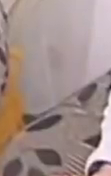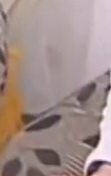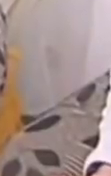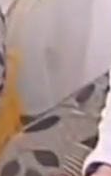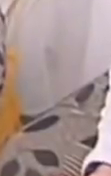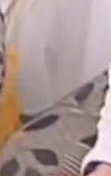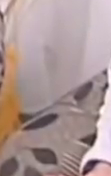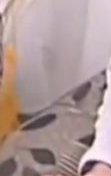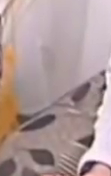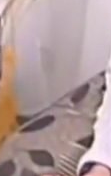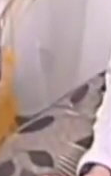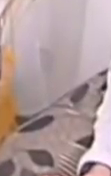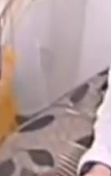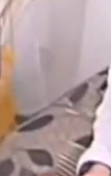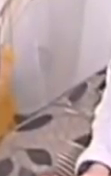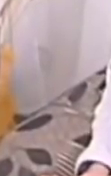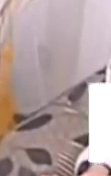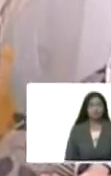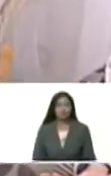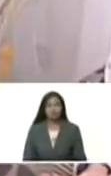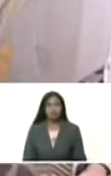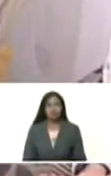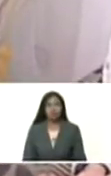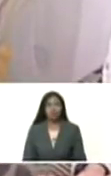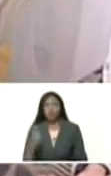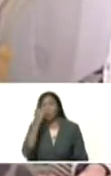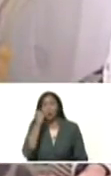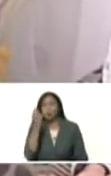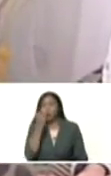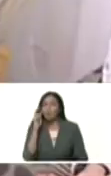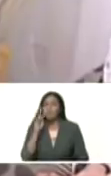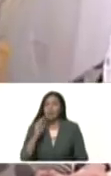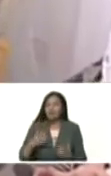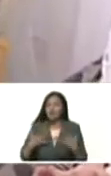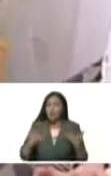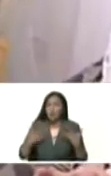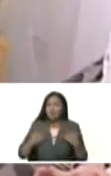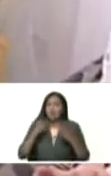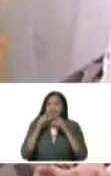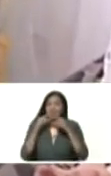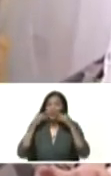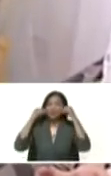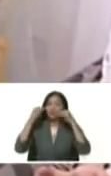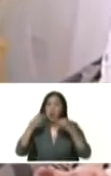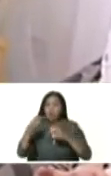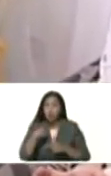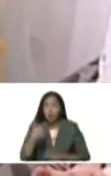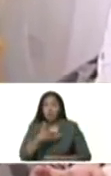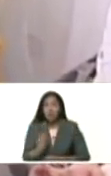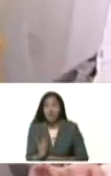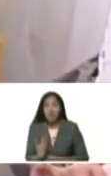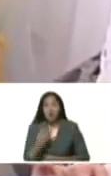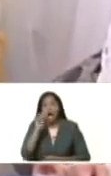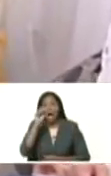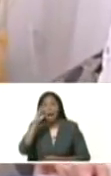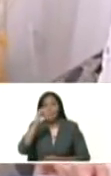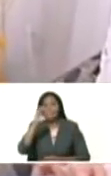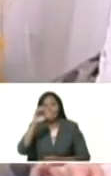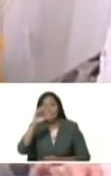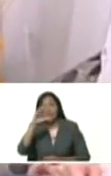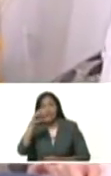alegra mucho tu rostro, tus ojos y tu sonrisa. Y ahora quiero que Amílcar, que nos